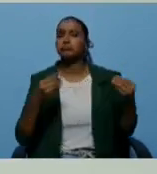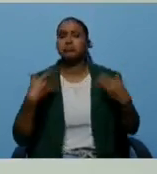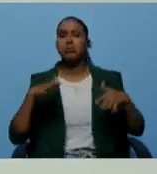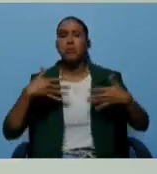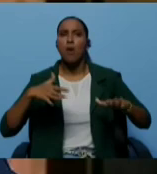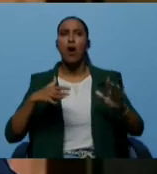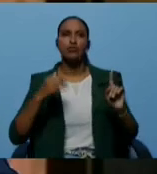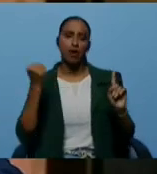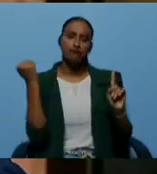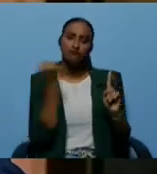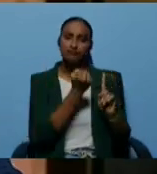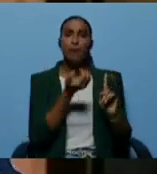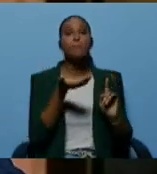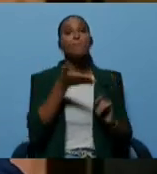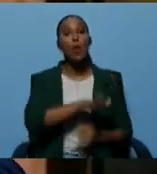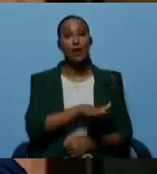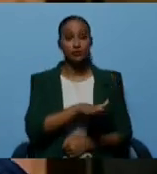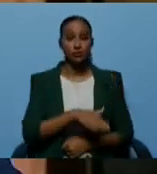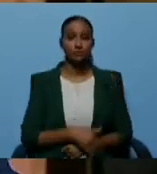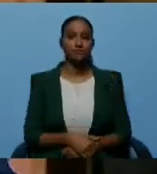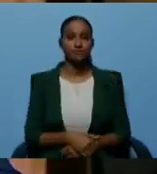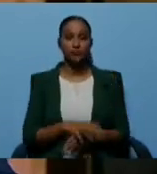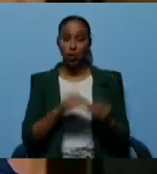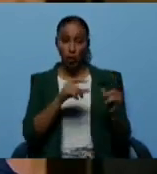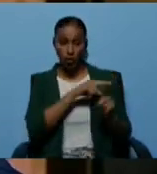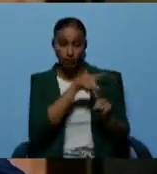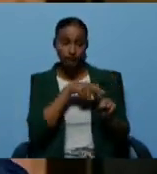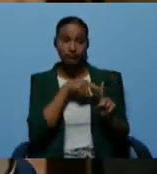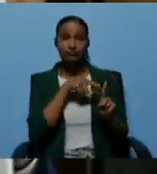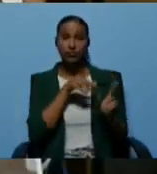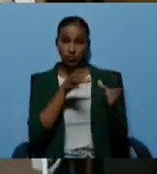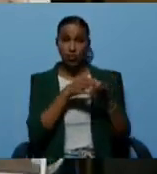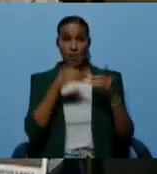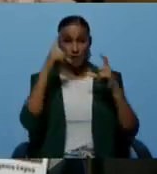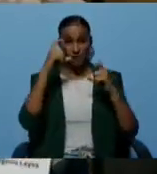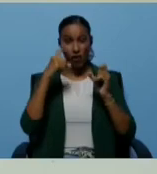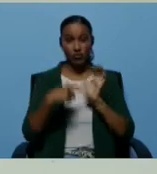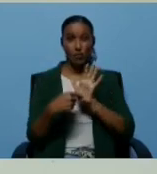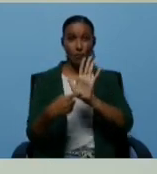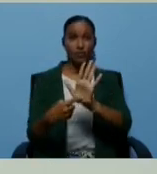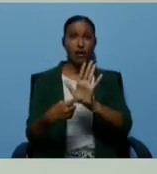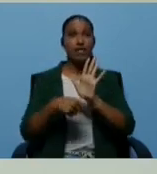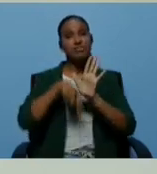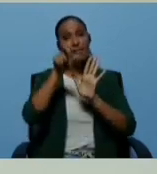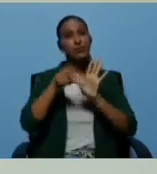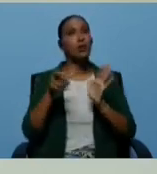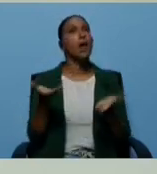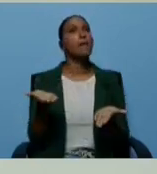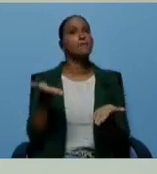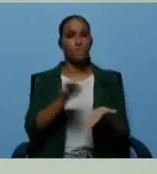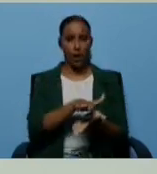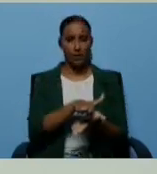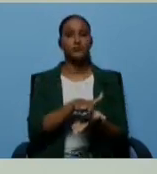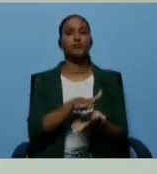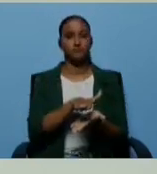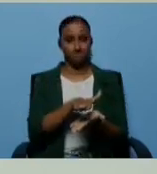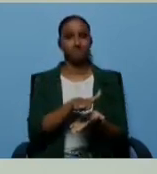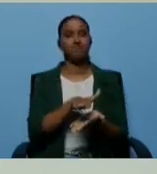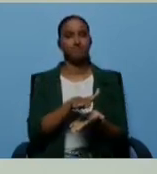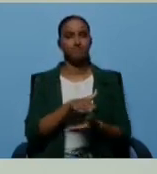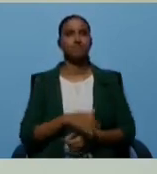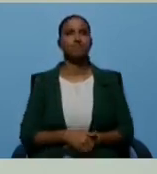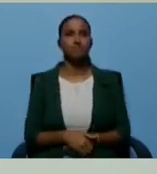olvidar estos rostros de estos mártires que fueron asesinados, repito, por la extrema derecha sin que